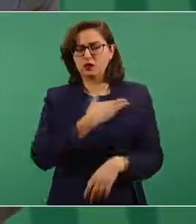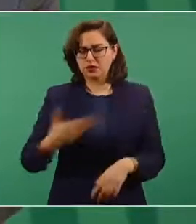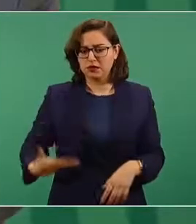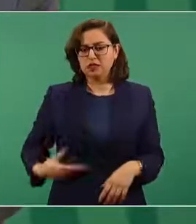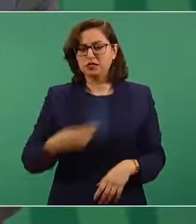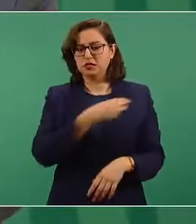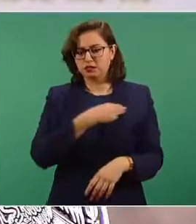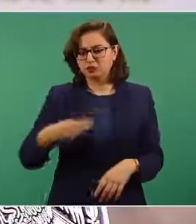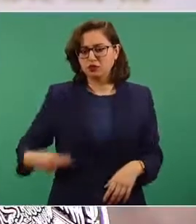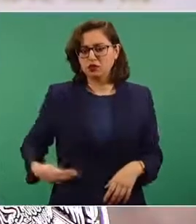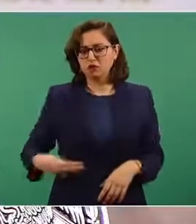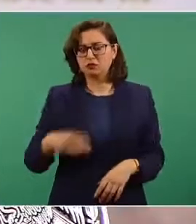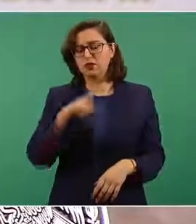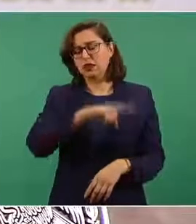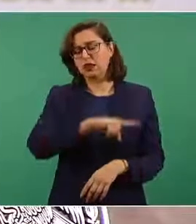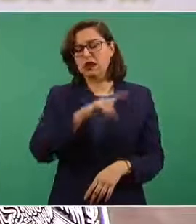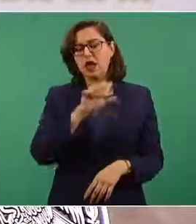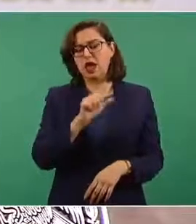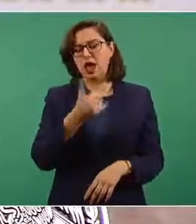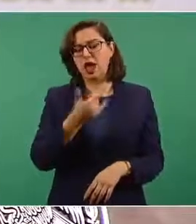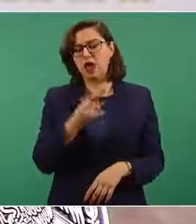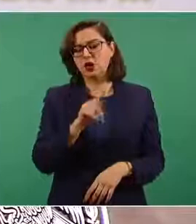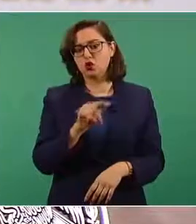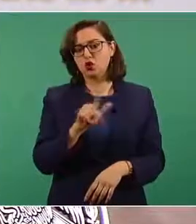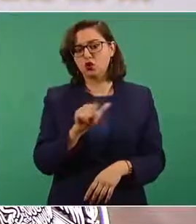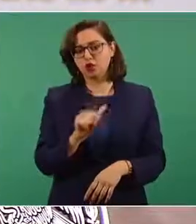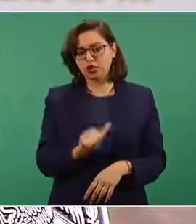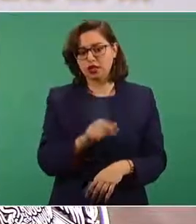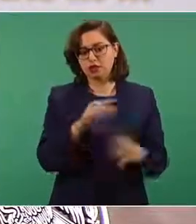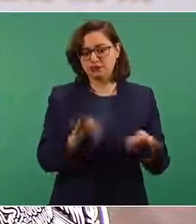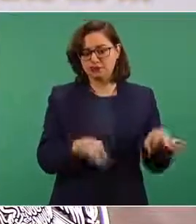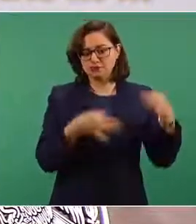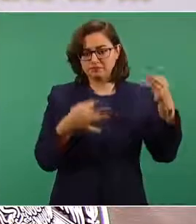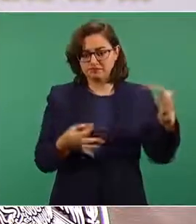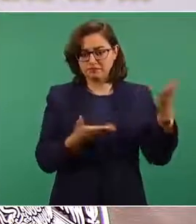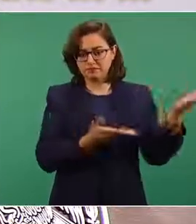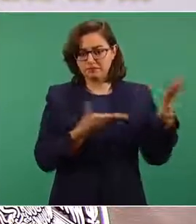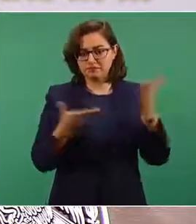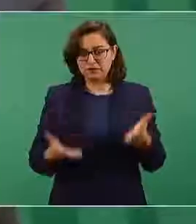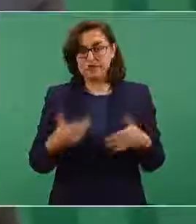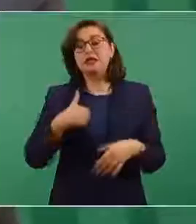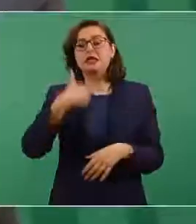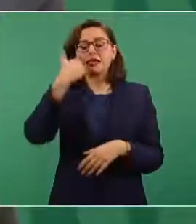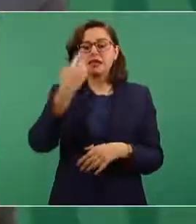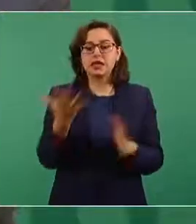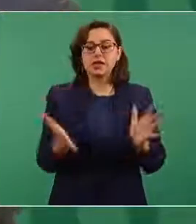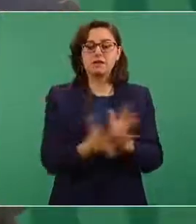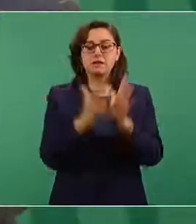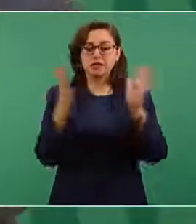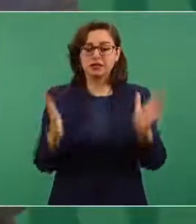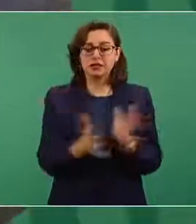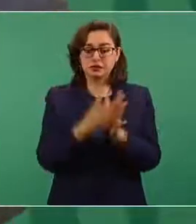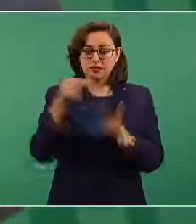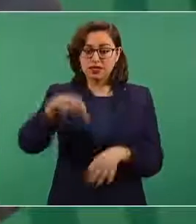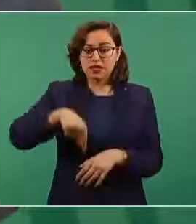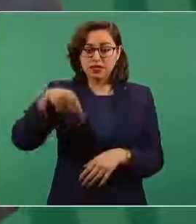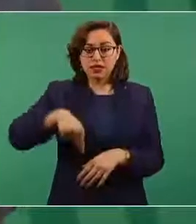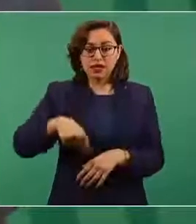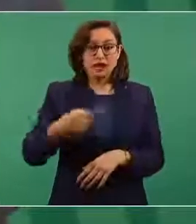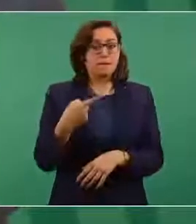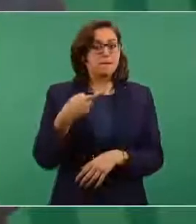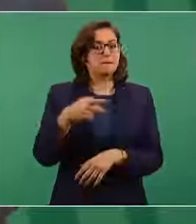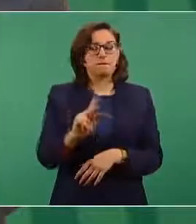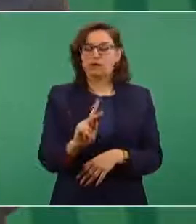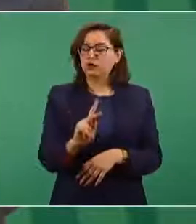de Ayutla con un escrito, quería participar en la conferencia, dijimos que no porque